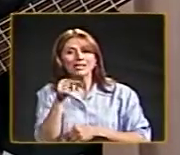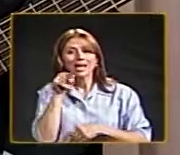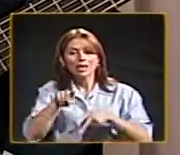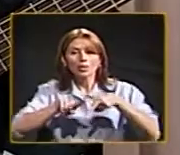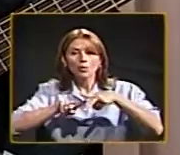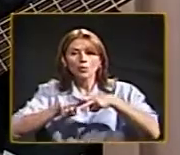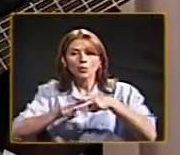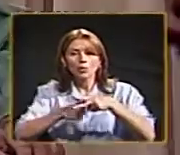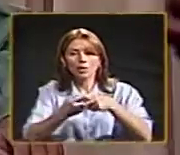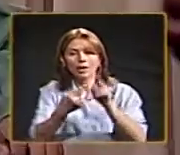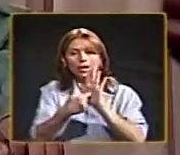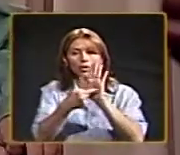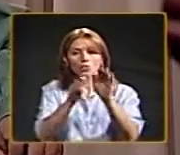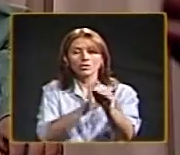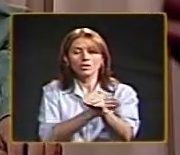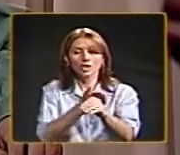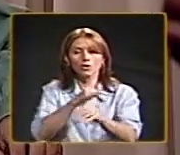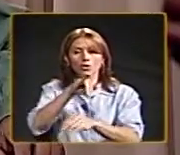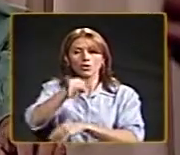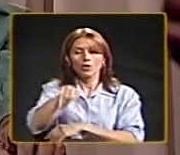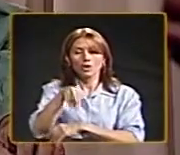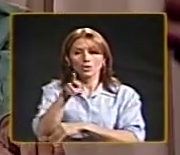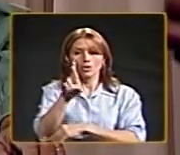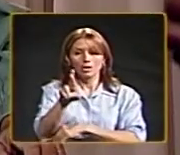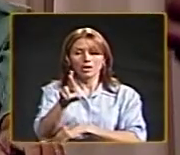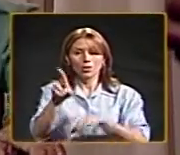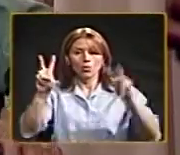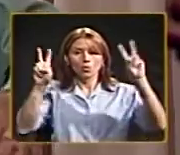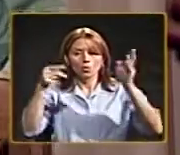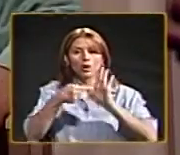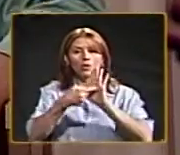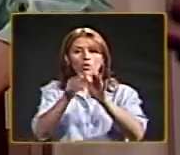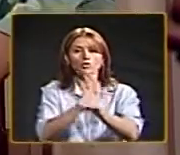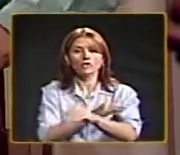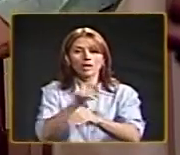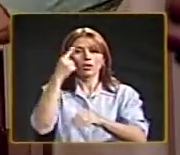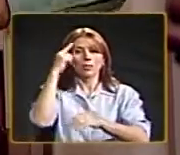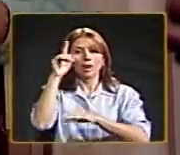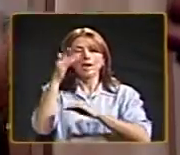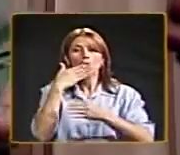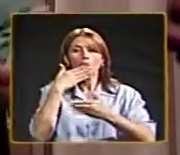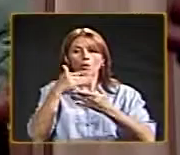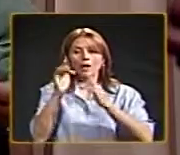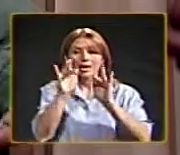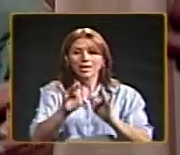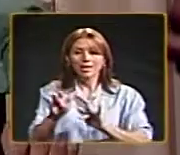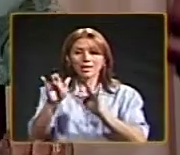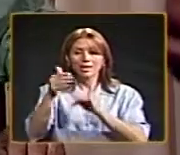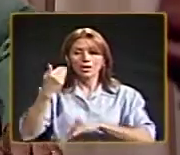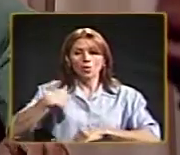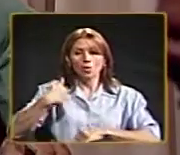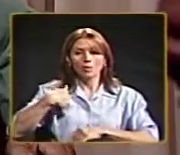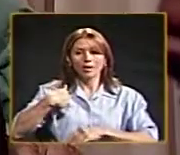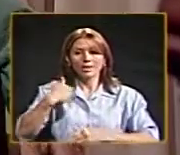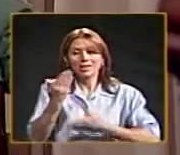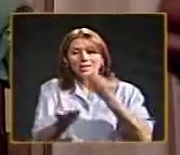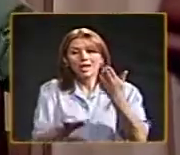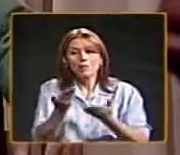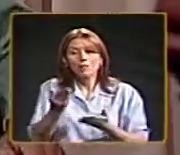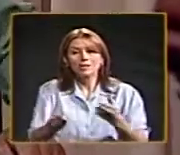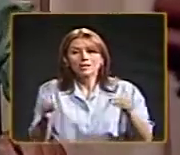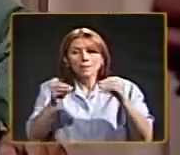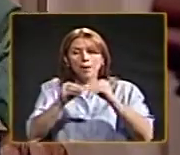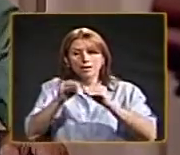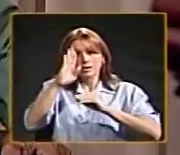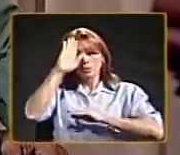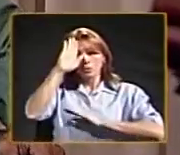de Joaquín Rodrigo, Concierto para un Gentil Hombre, probablemente uno de los conciertos más solemnes en guitarra, y sobre